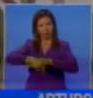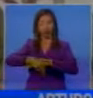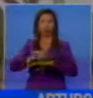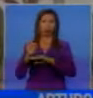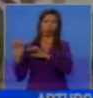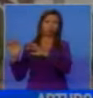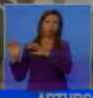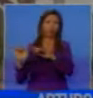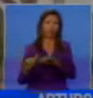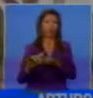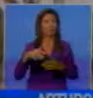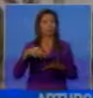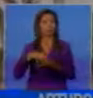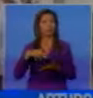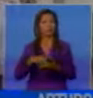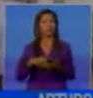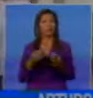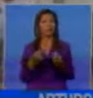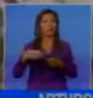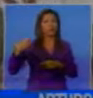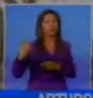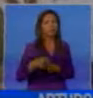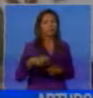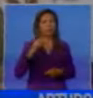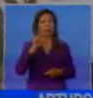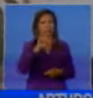inversión aproximadamente es de